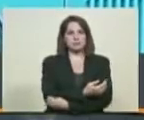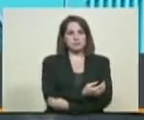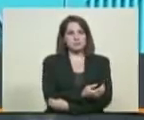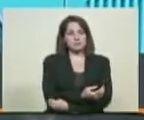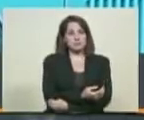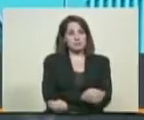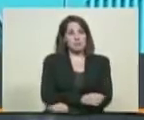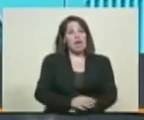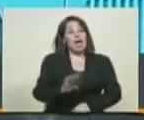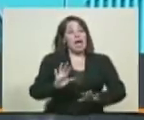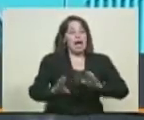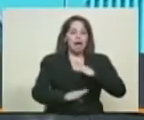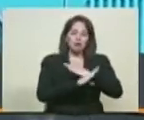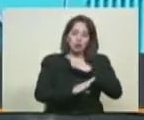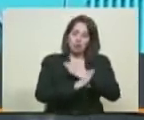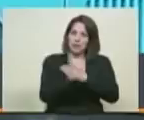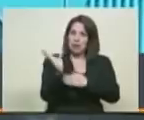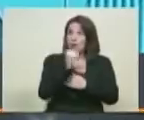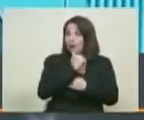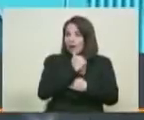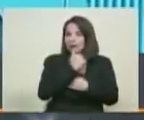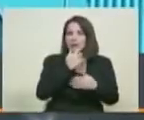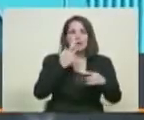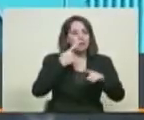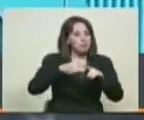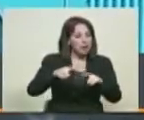Ah, que todavía no lo fabricamos, tenemos que fabricarlo.